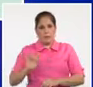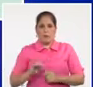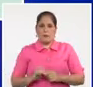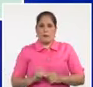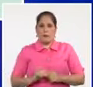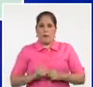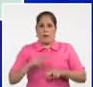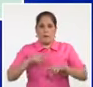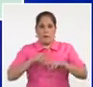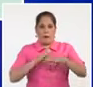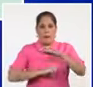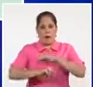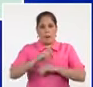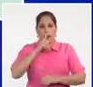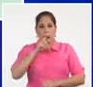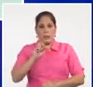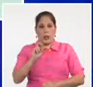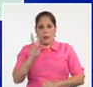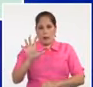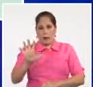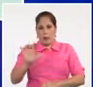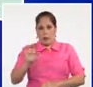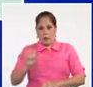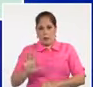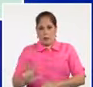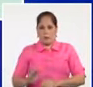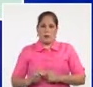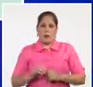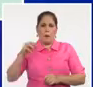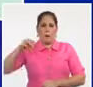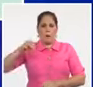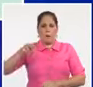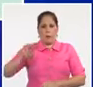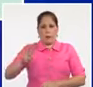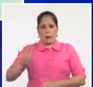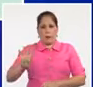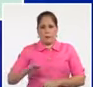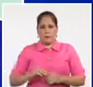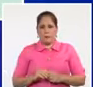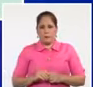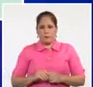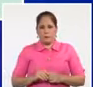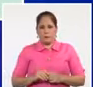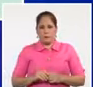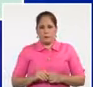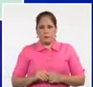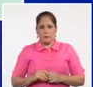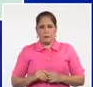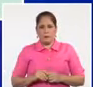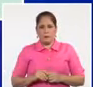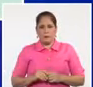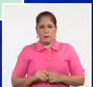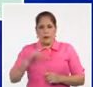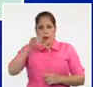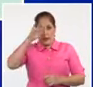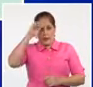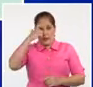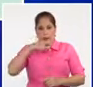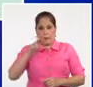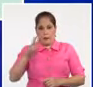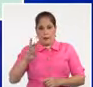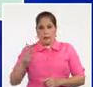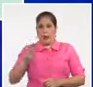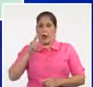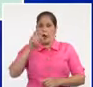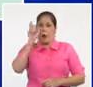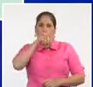Habana del Este y El Cerro con 25 cada uno, Marianao 24, La Lisa 23, Cotorro y